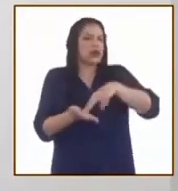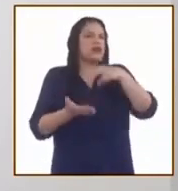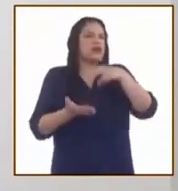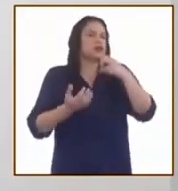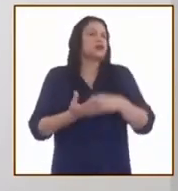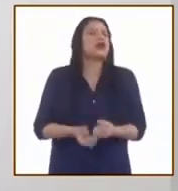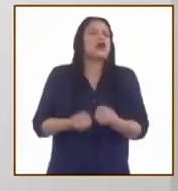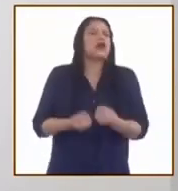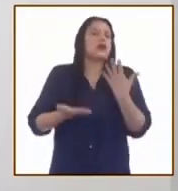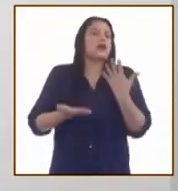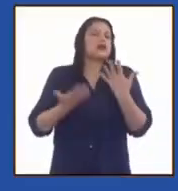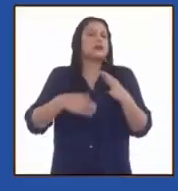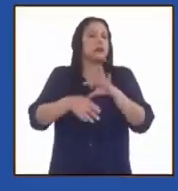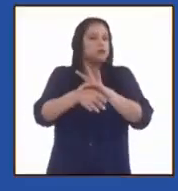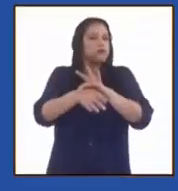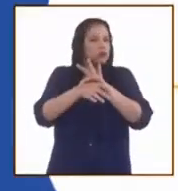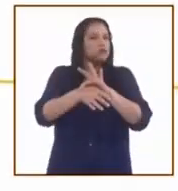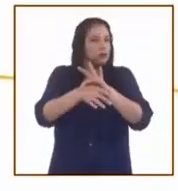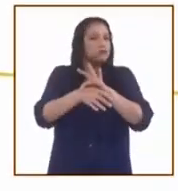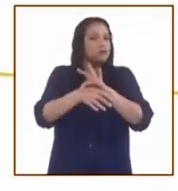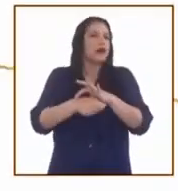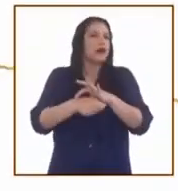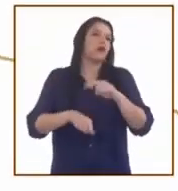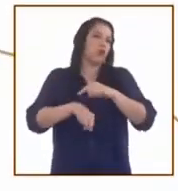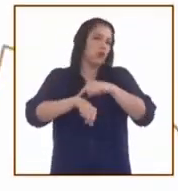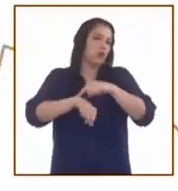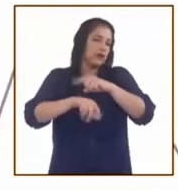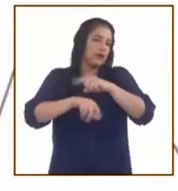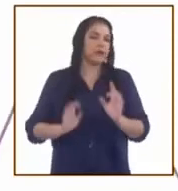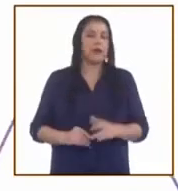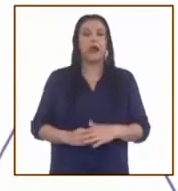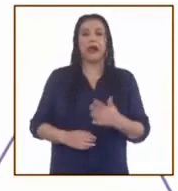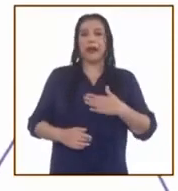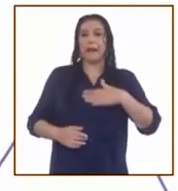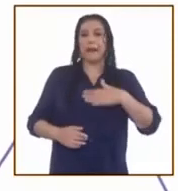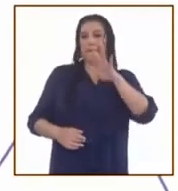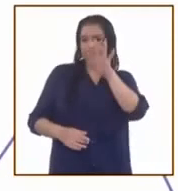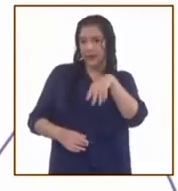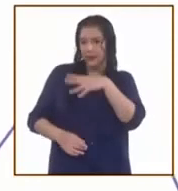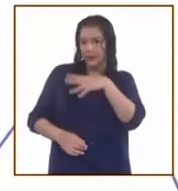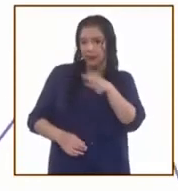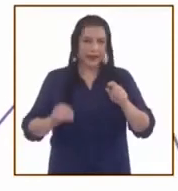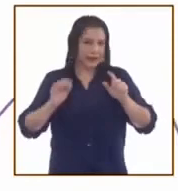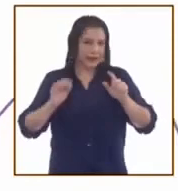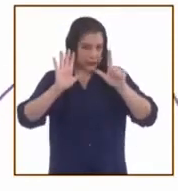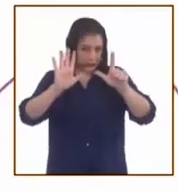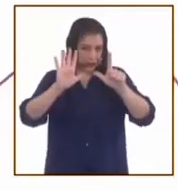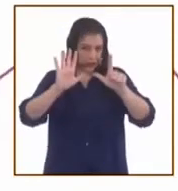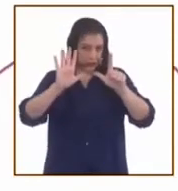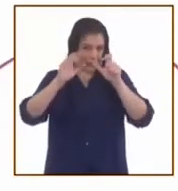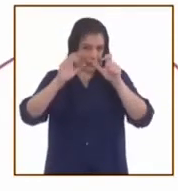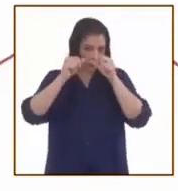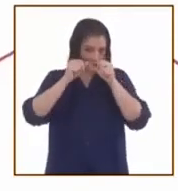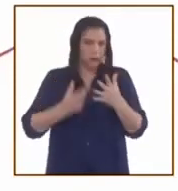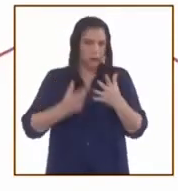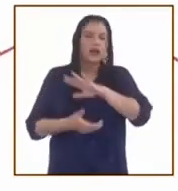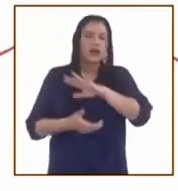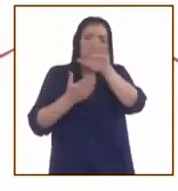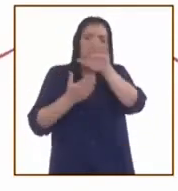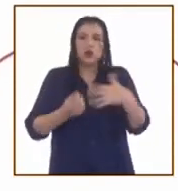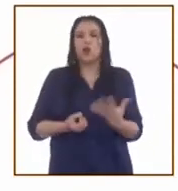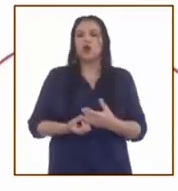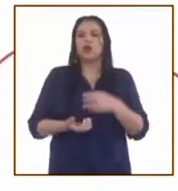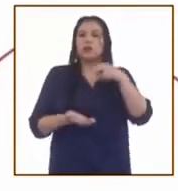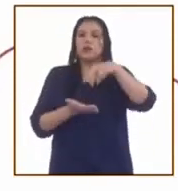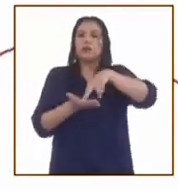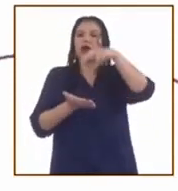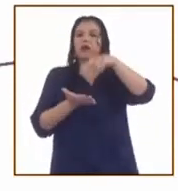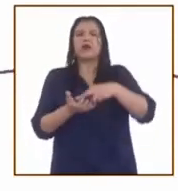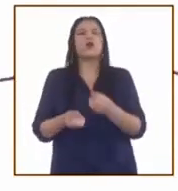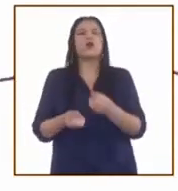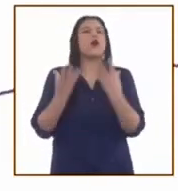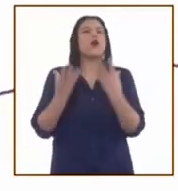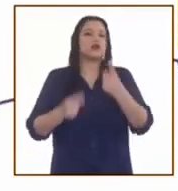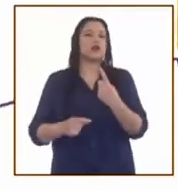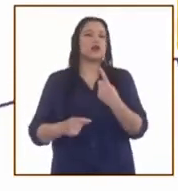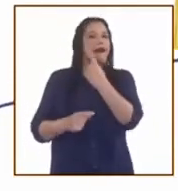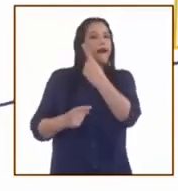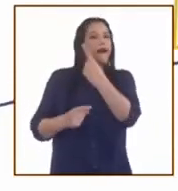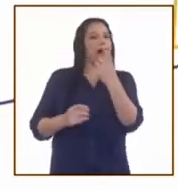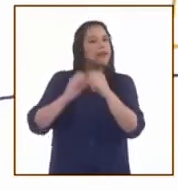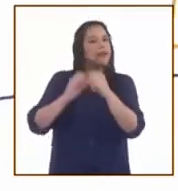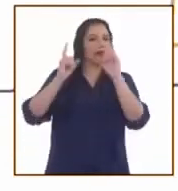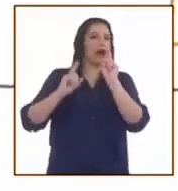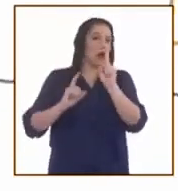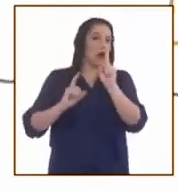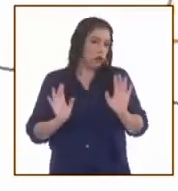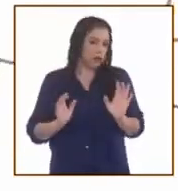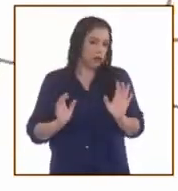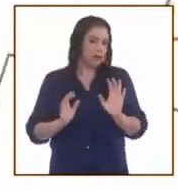frecuencias promedios cardíacas. En mi tabla hay 7 datos, porque saqué el promedio de todos los saltos y obtuve un dato por día.